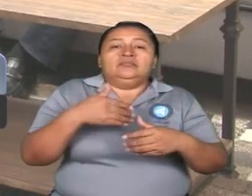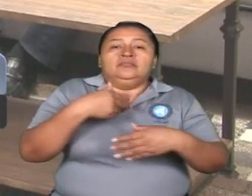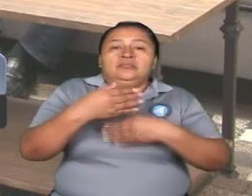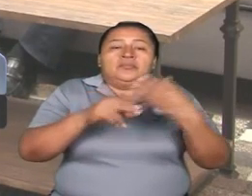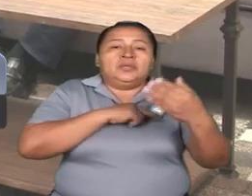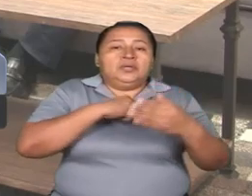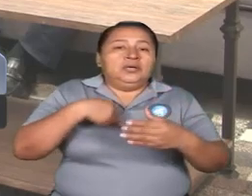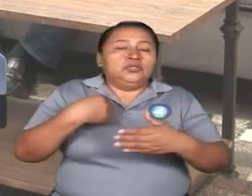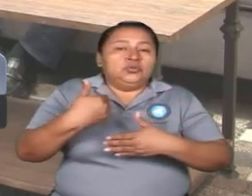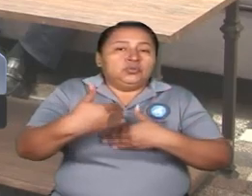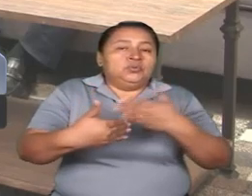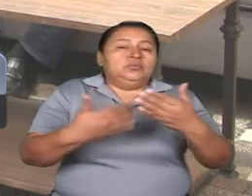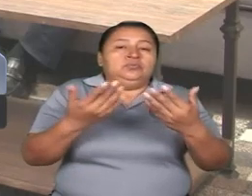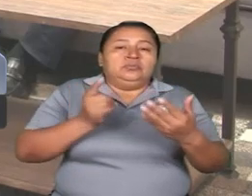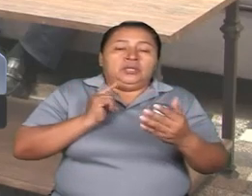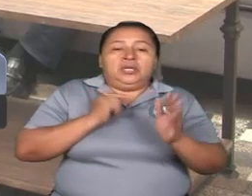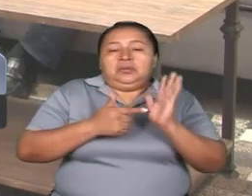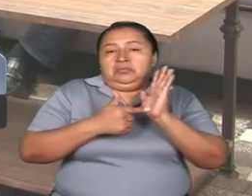venido planteando